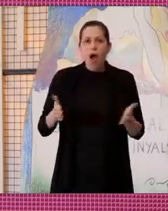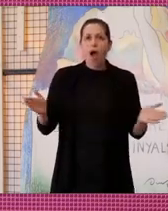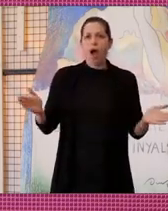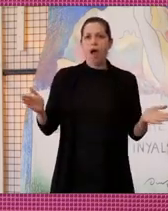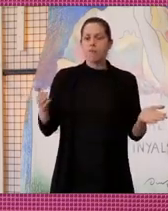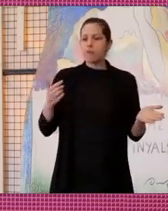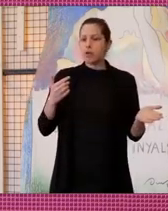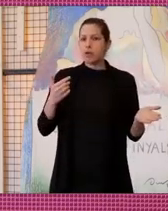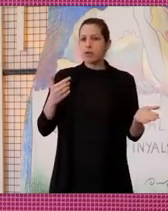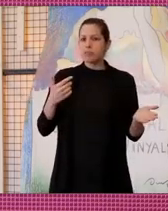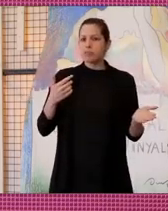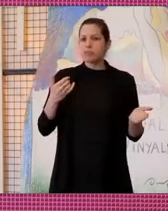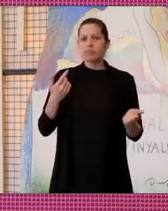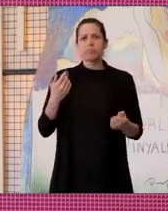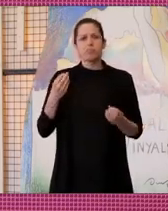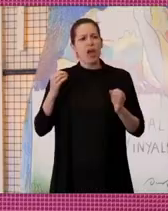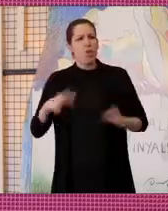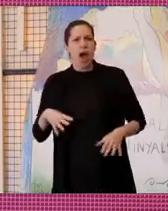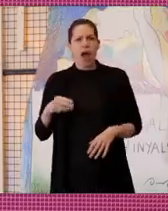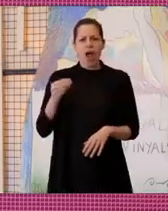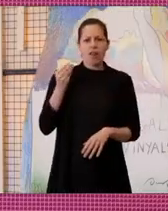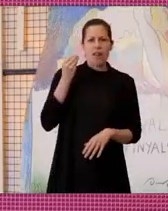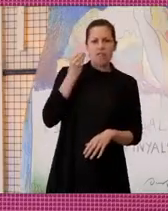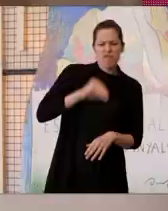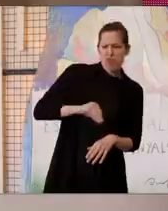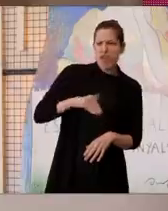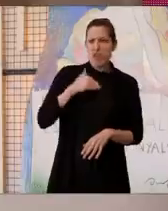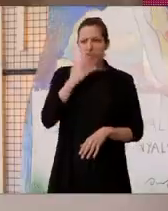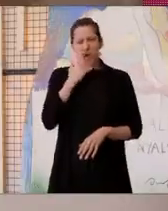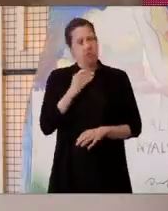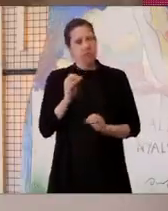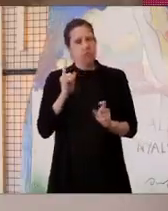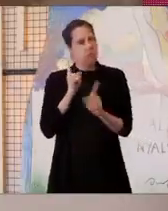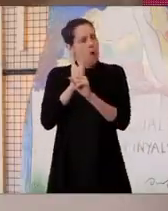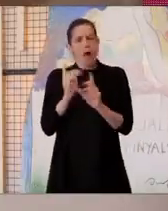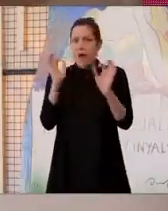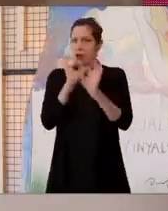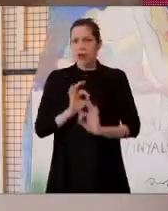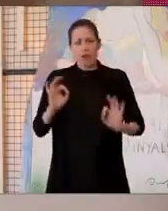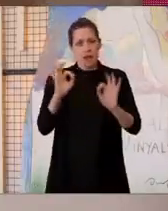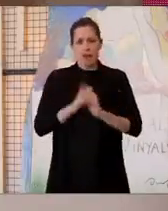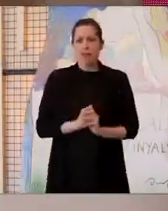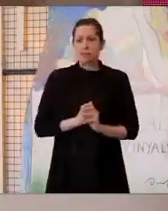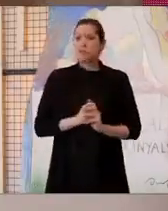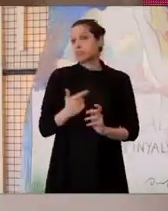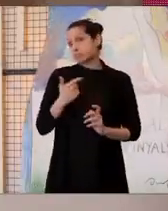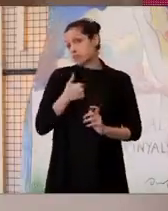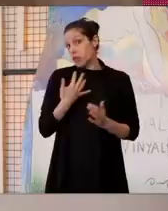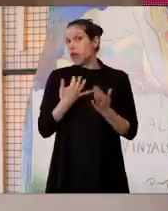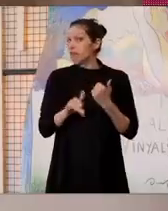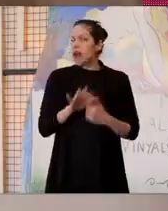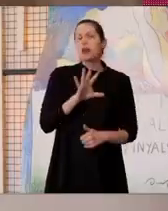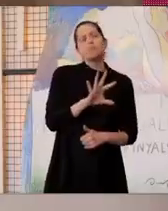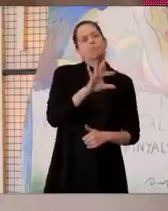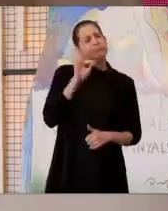ninguna hostilidad a pesar de que les había pisado el puesto y entonces yo decidí que los que sabían de verdad